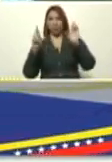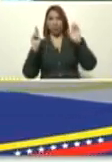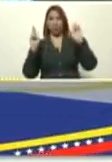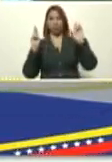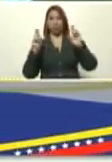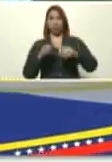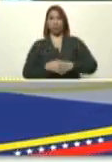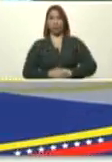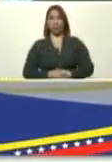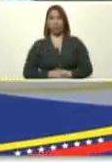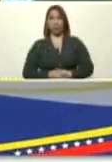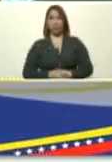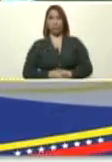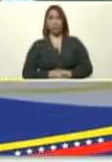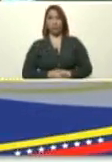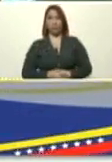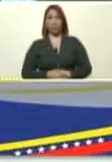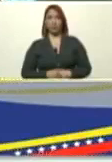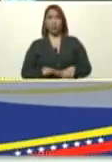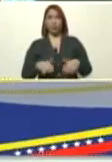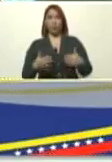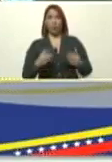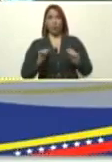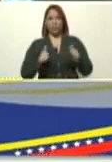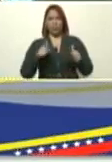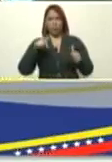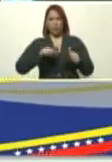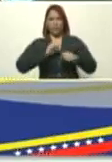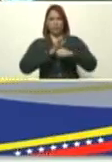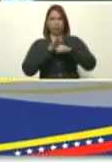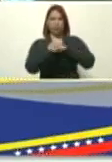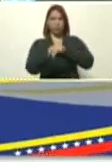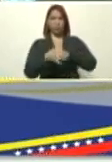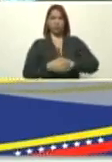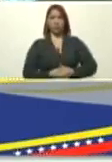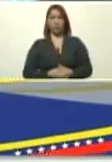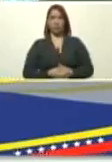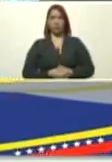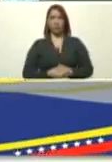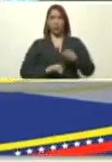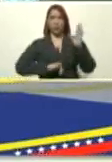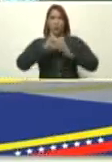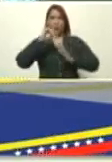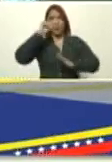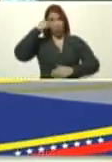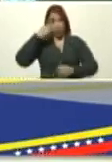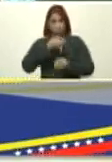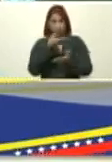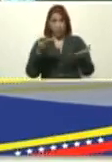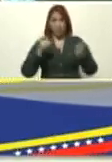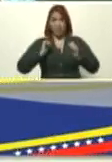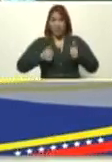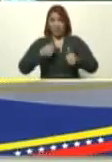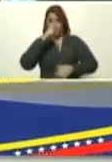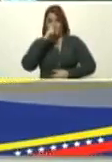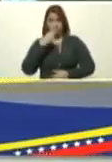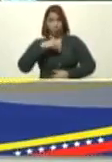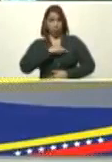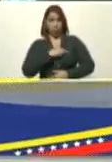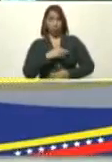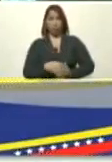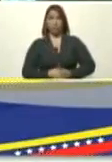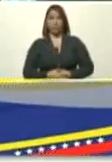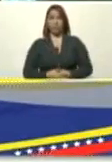afortunadamente, desde la llegada de Omicron. La llegada de Omicron se disparó. Recuerden ustedes que empezando el año estábamos